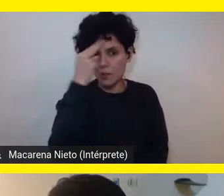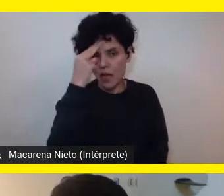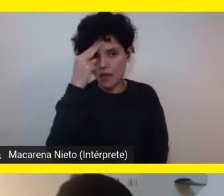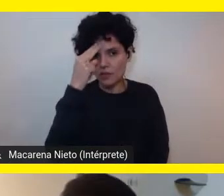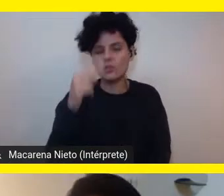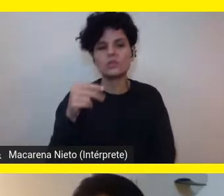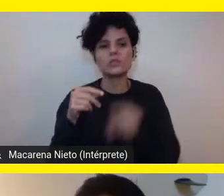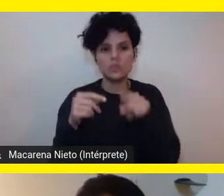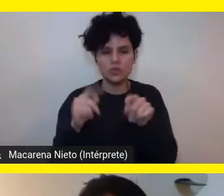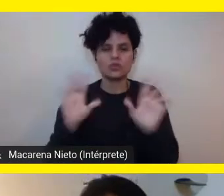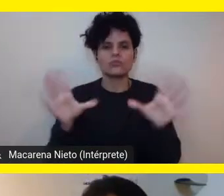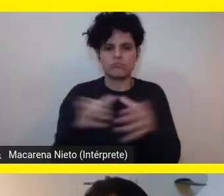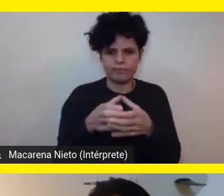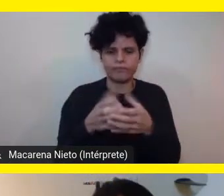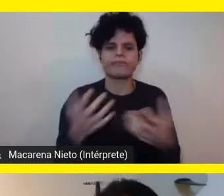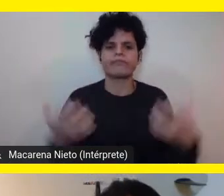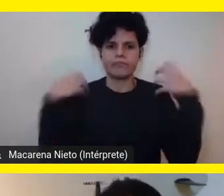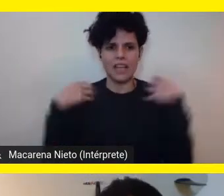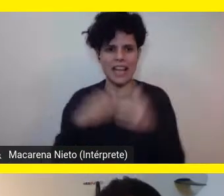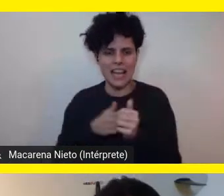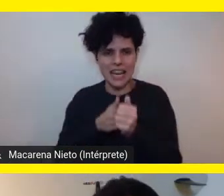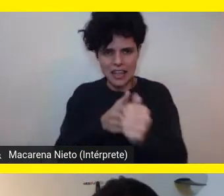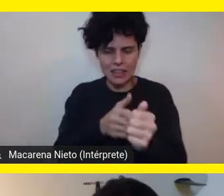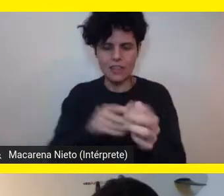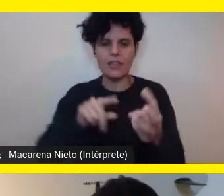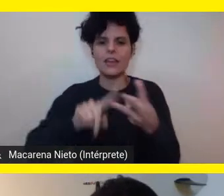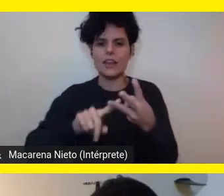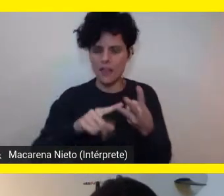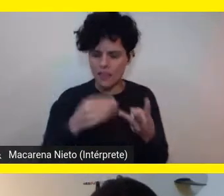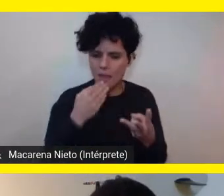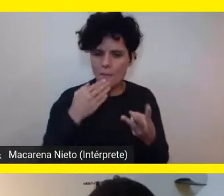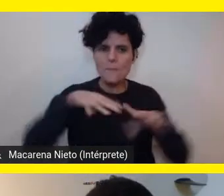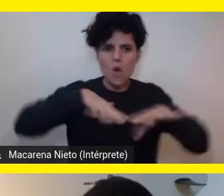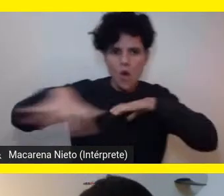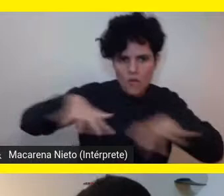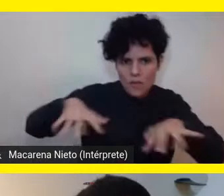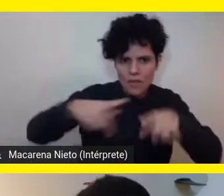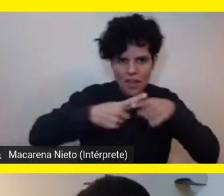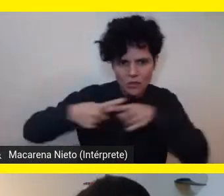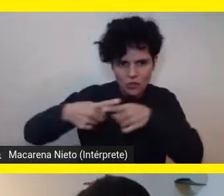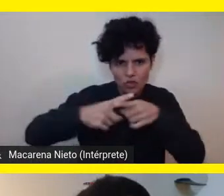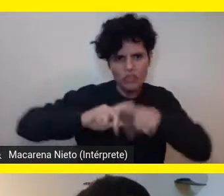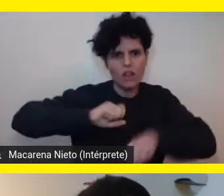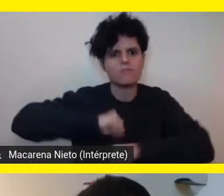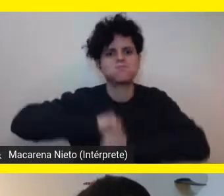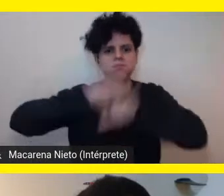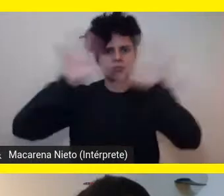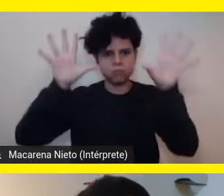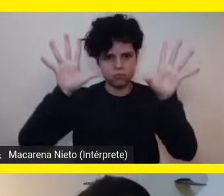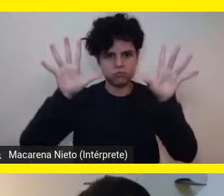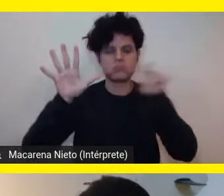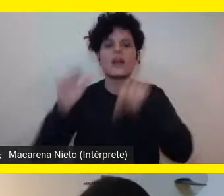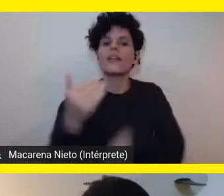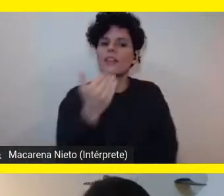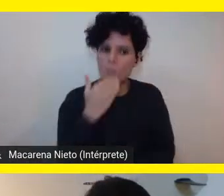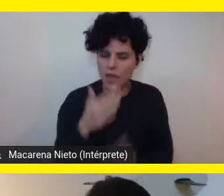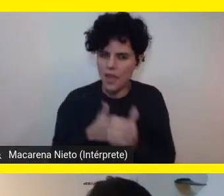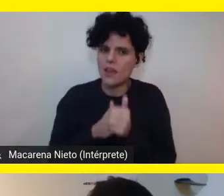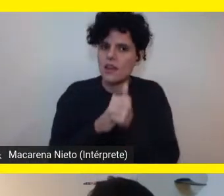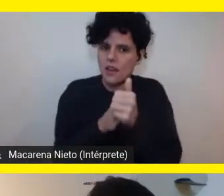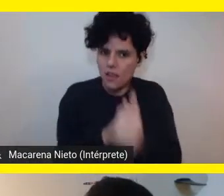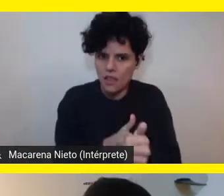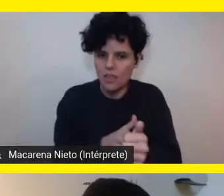del estallido o del movimiento social de octubre en Chile. Y por